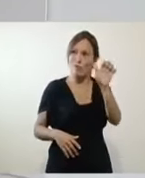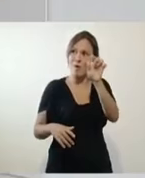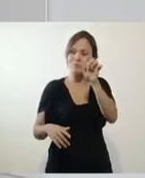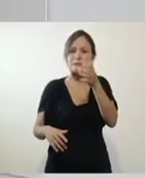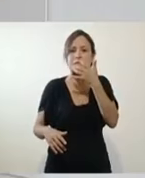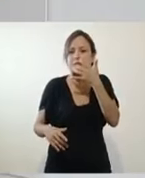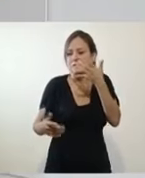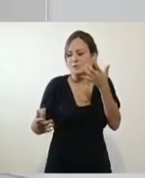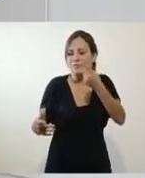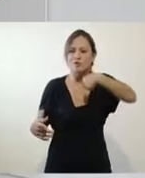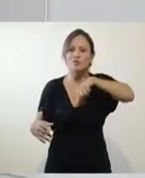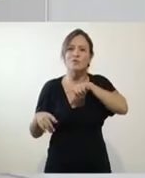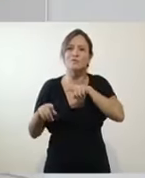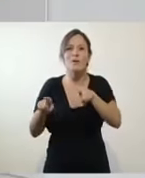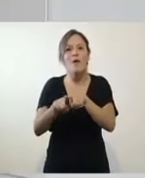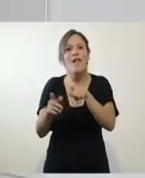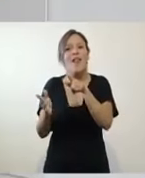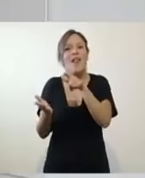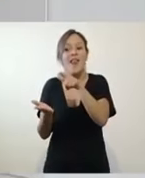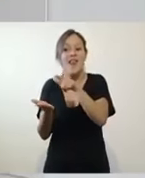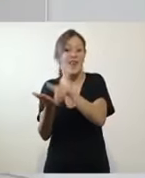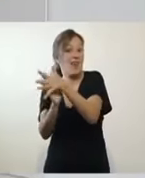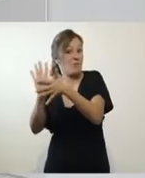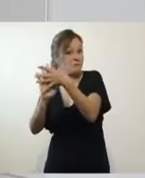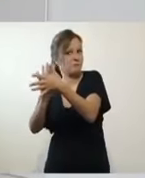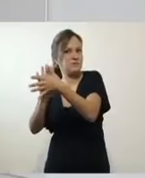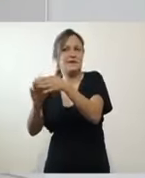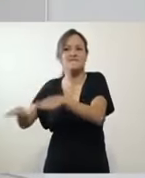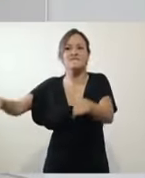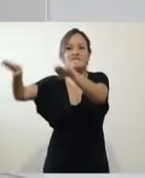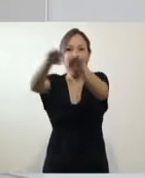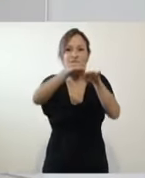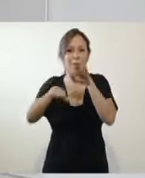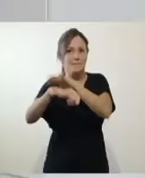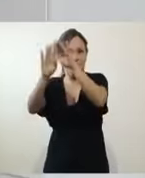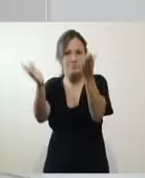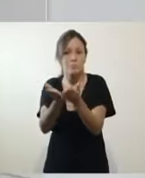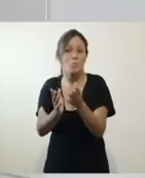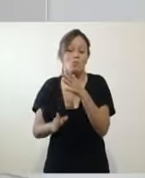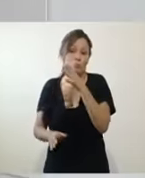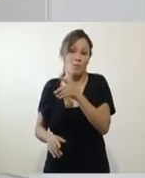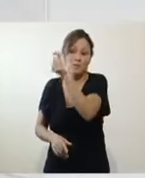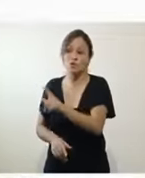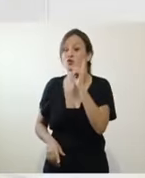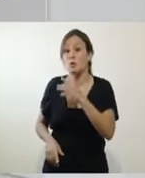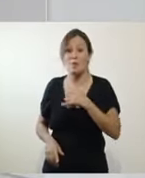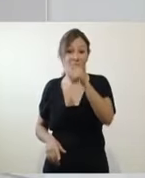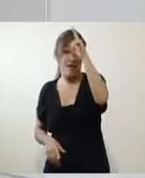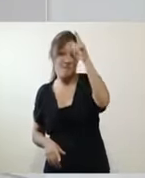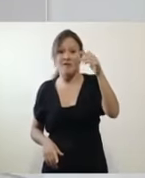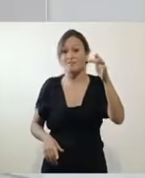si queremos universalizar el lenguaje de personas sordas, porque no nos olvidemos que la persona sorda puede viajar a Alemania, Italia, Francia,